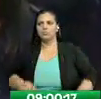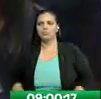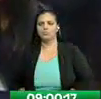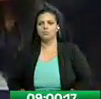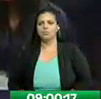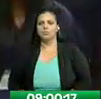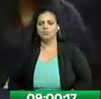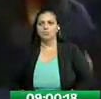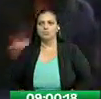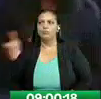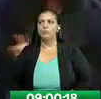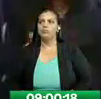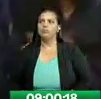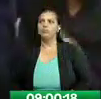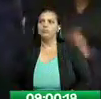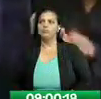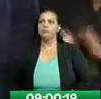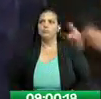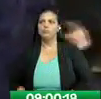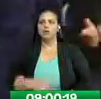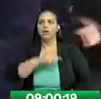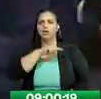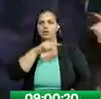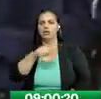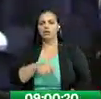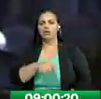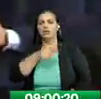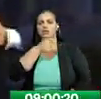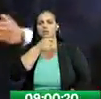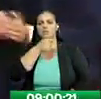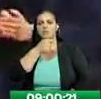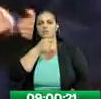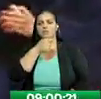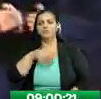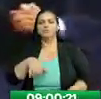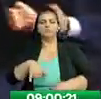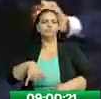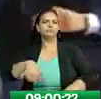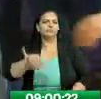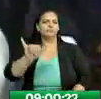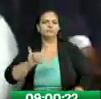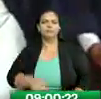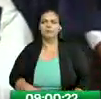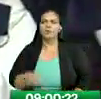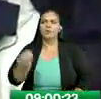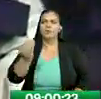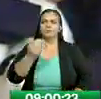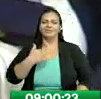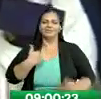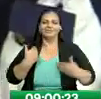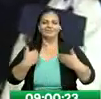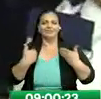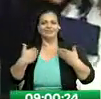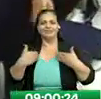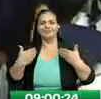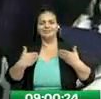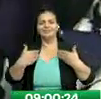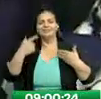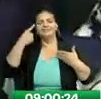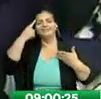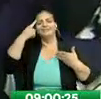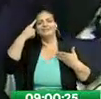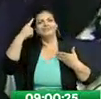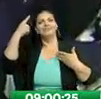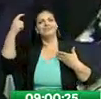continuar en ese lugar donde se realiza este evento emotivo para los jóvenes que se van del colegio con sueños y muchas